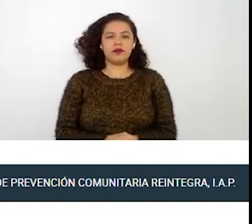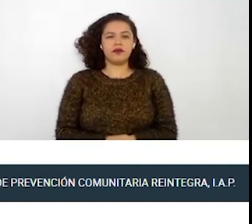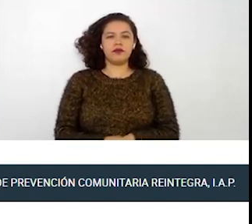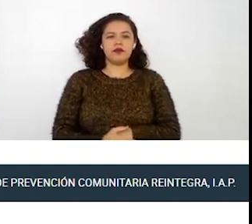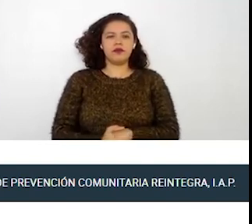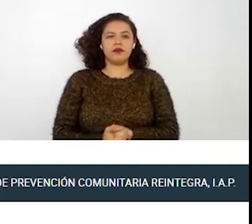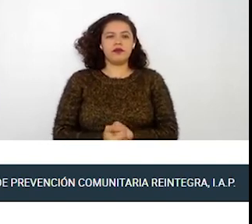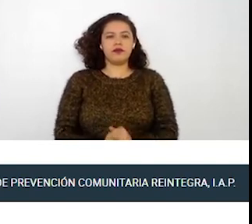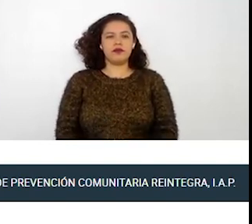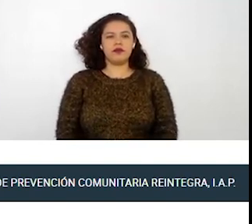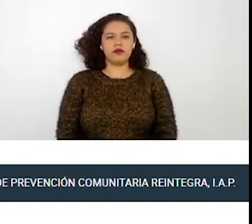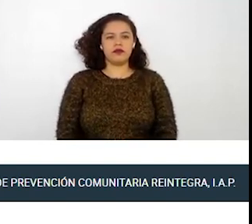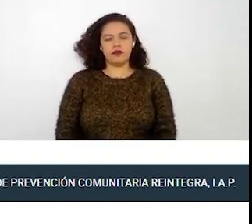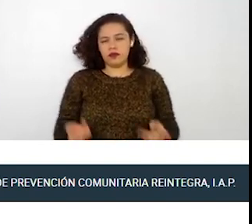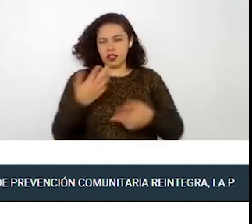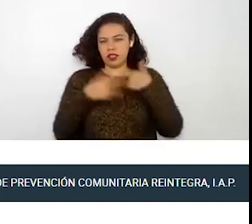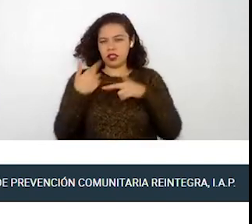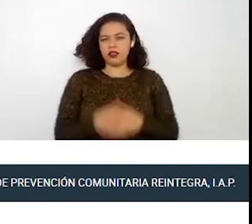para atrás